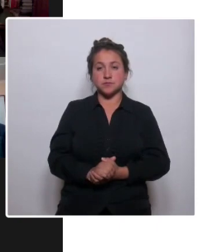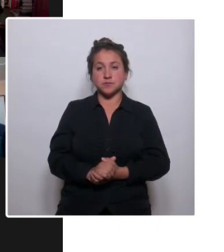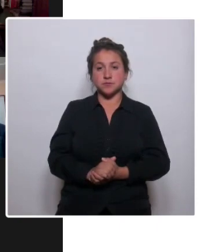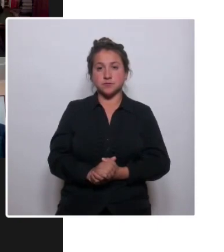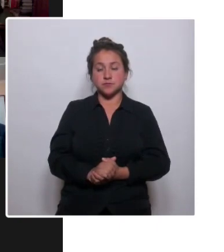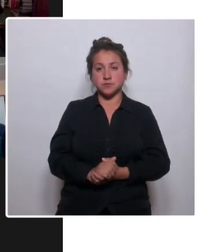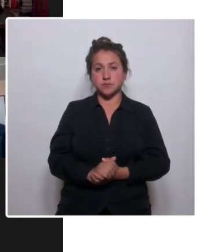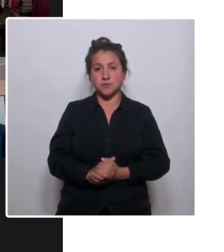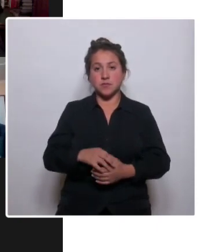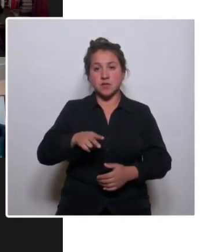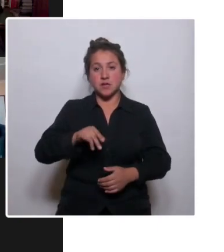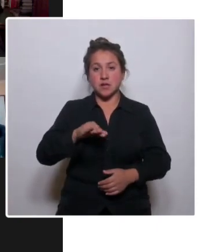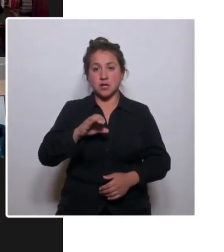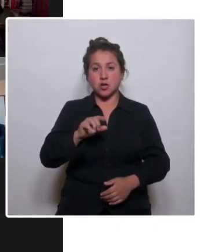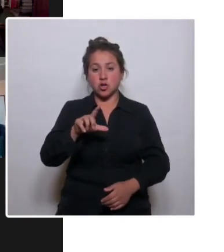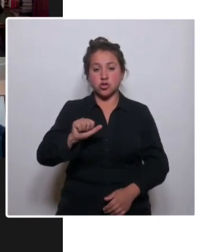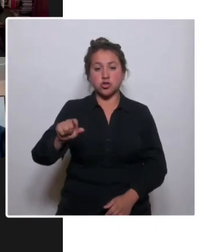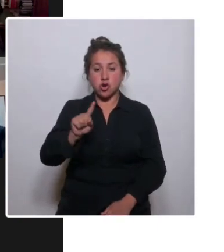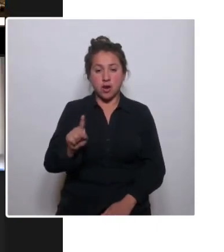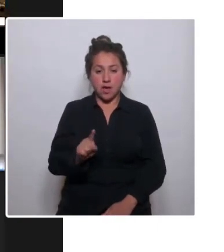Convencional Nicolás Núñez.